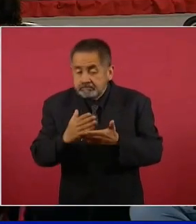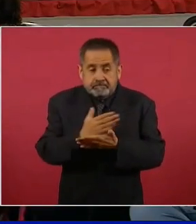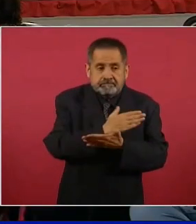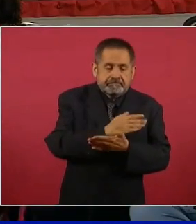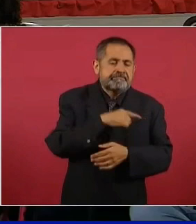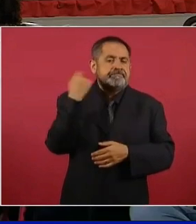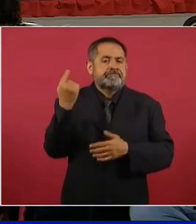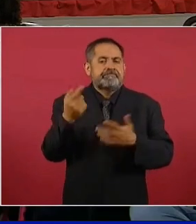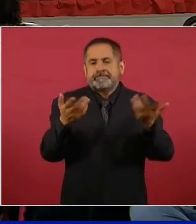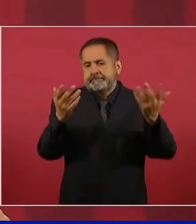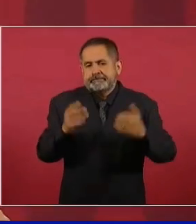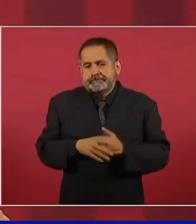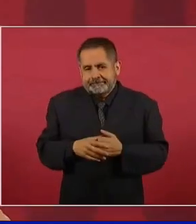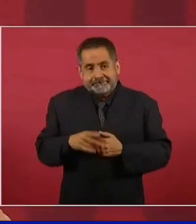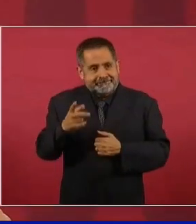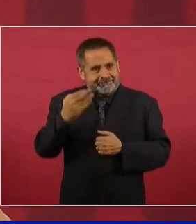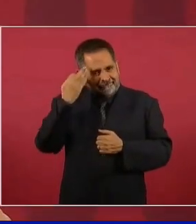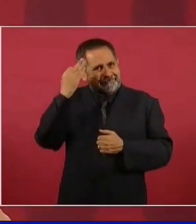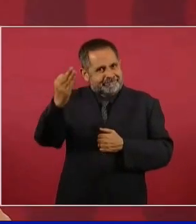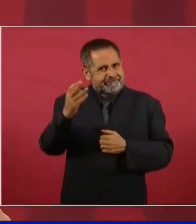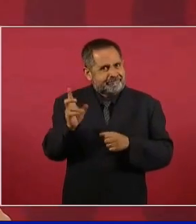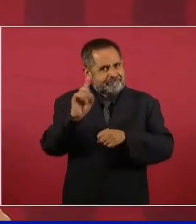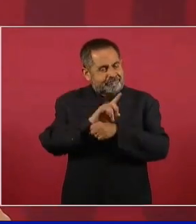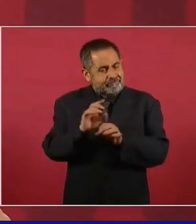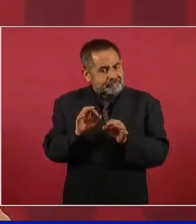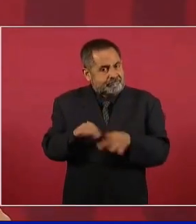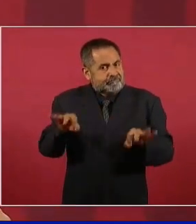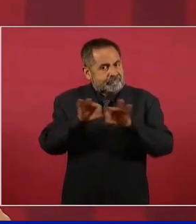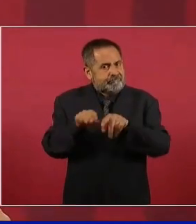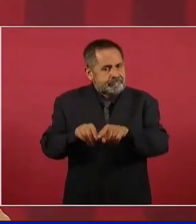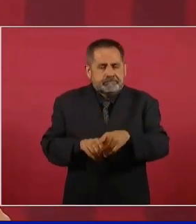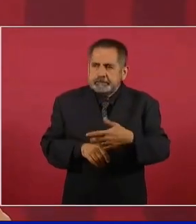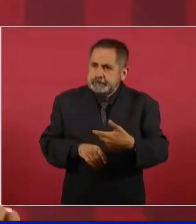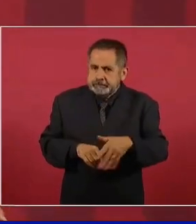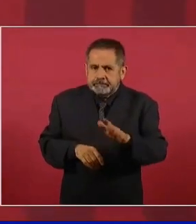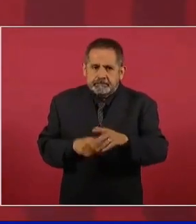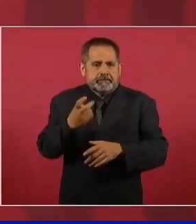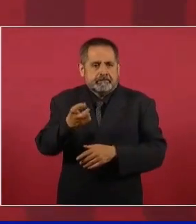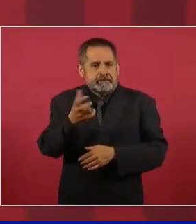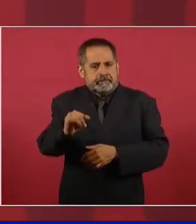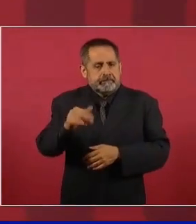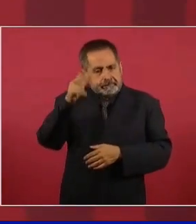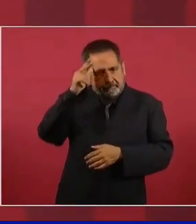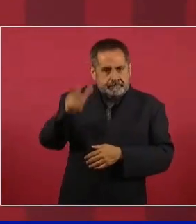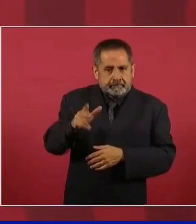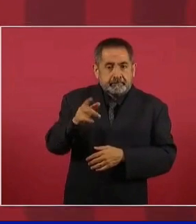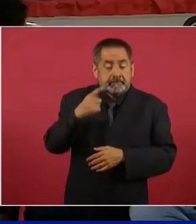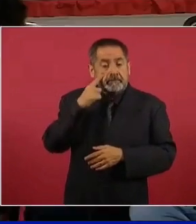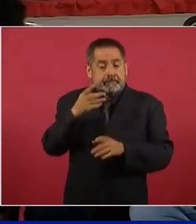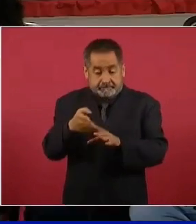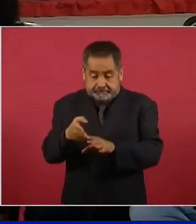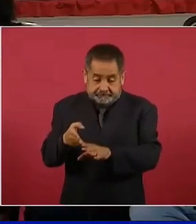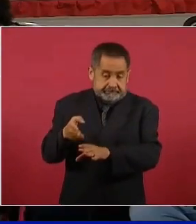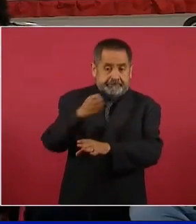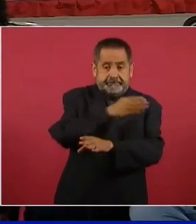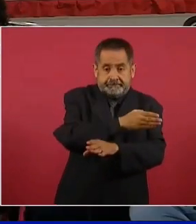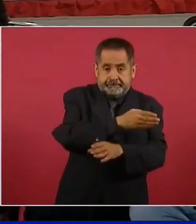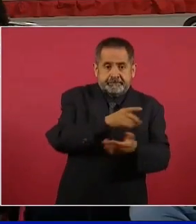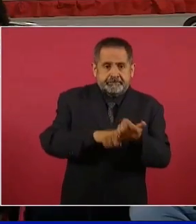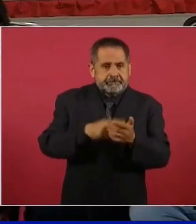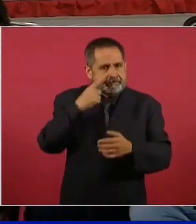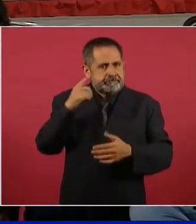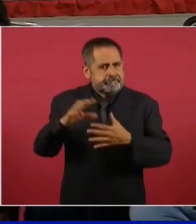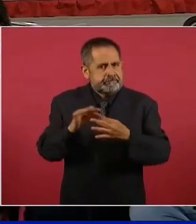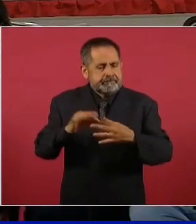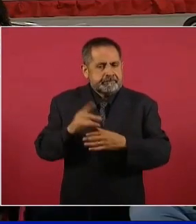O sea, de esos momentos decisivos. Pero eso era Hidalgo. Bueno, antes, aquí está.